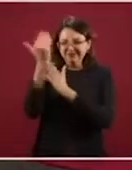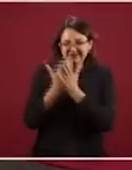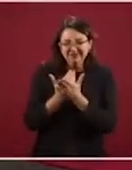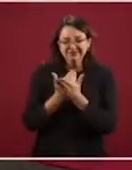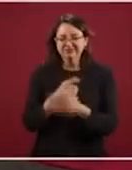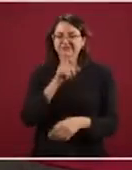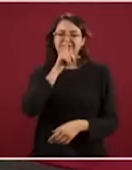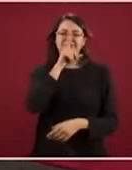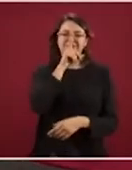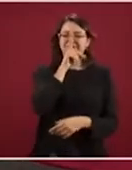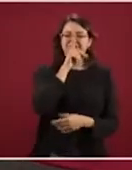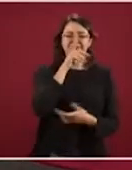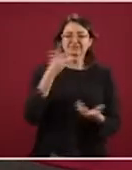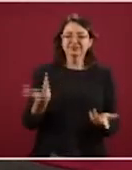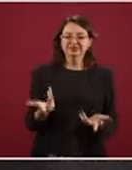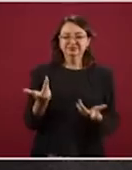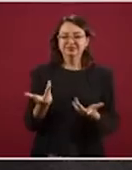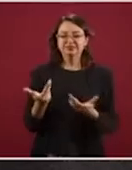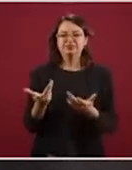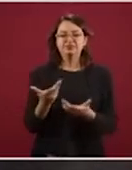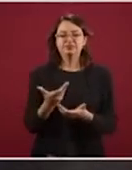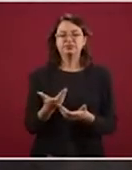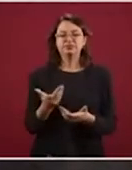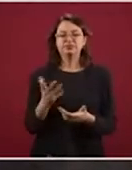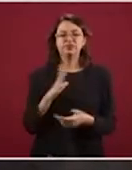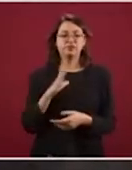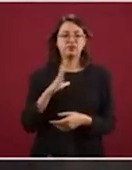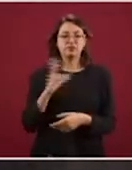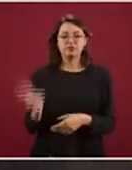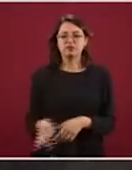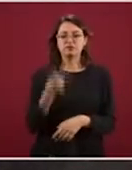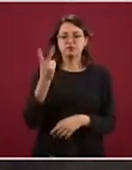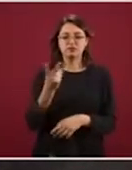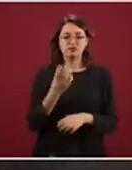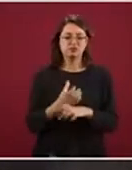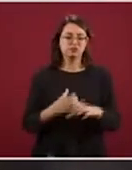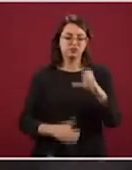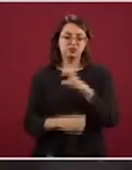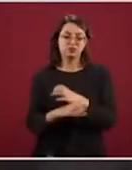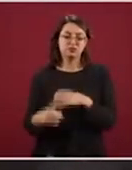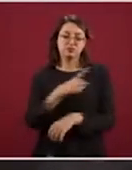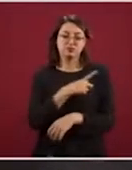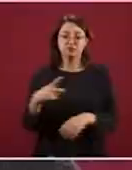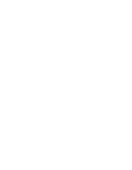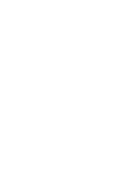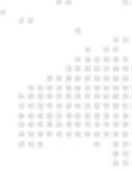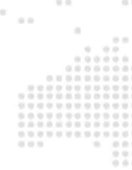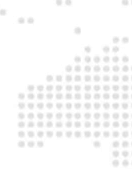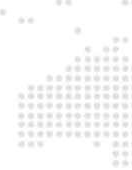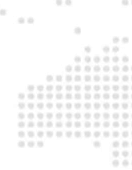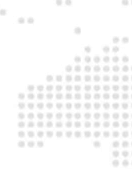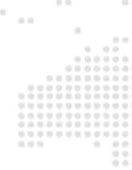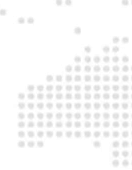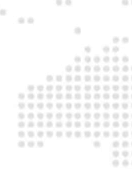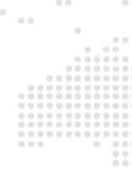se está manifestando ahorita de relaciones hay en nuevos mercados que hay que tomar en cuenta